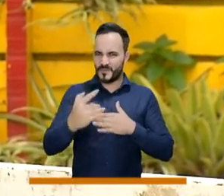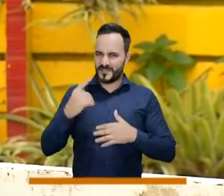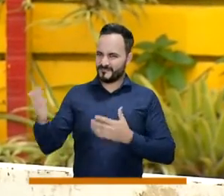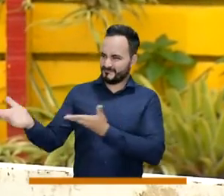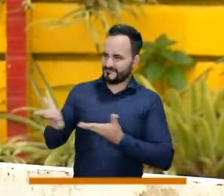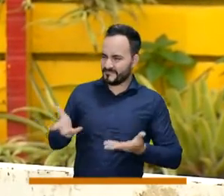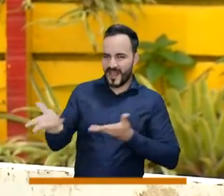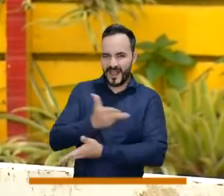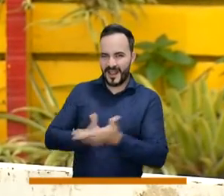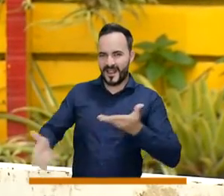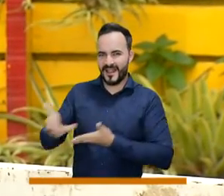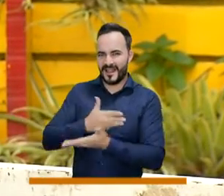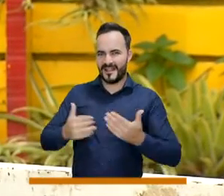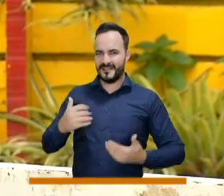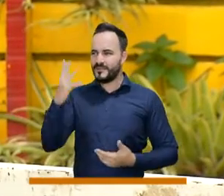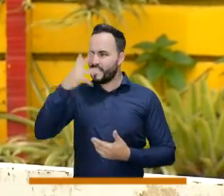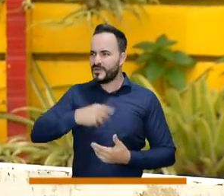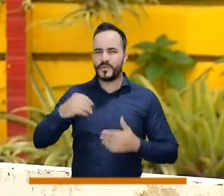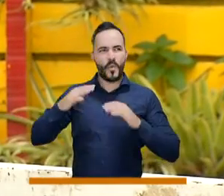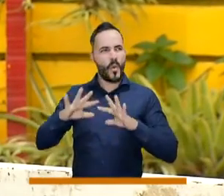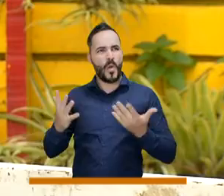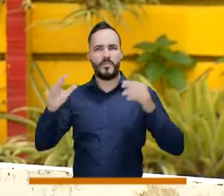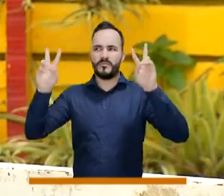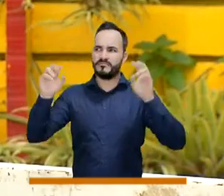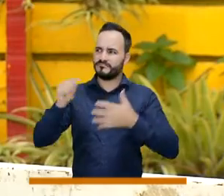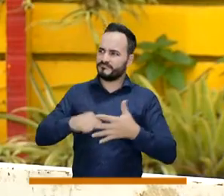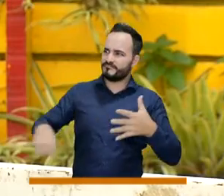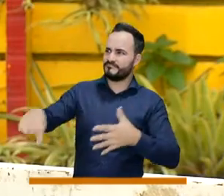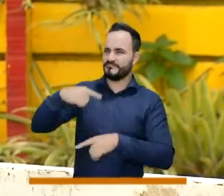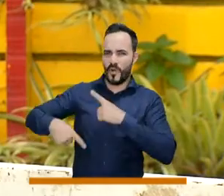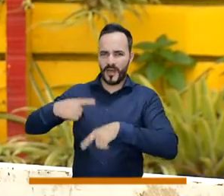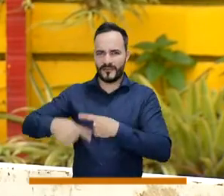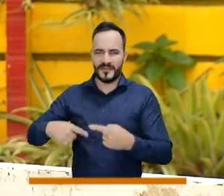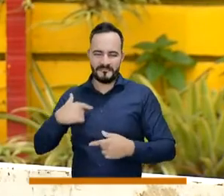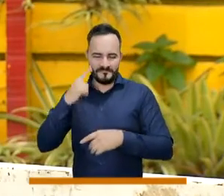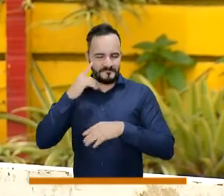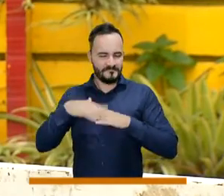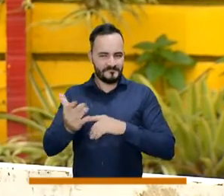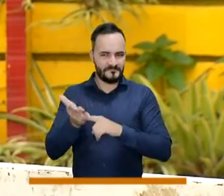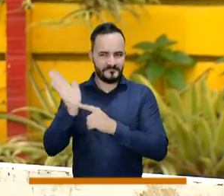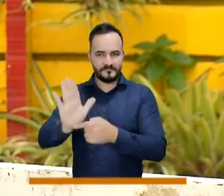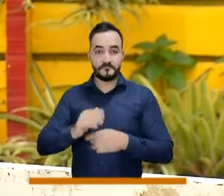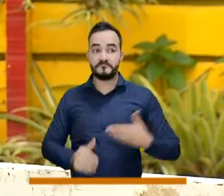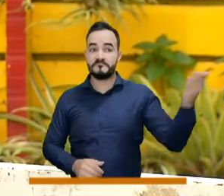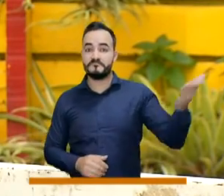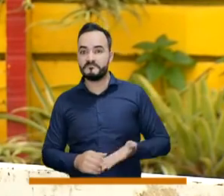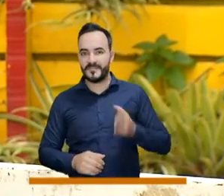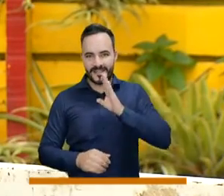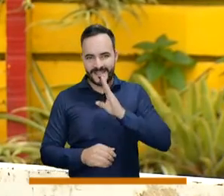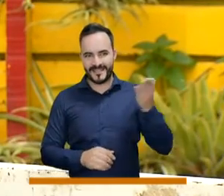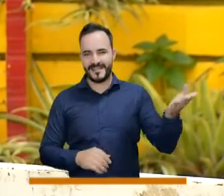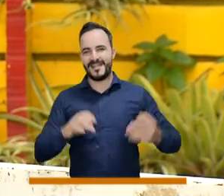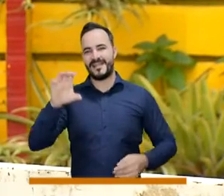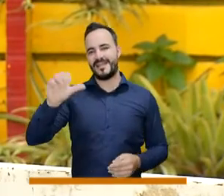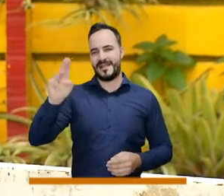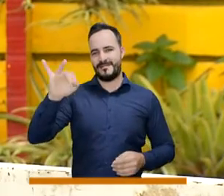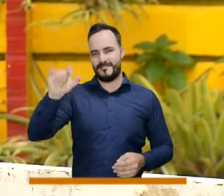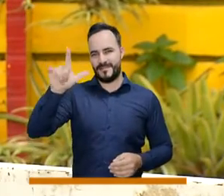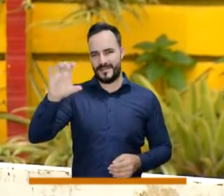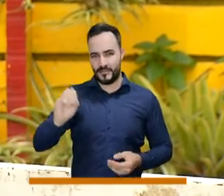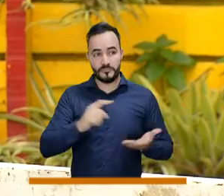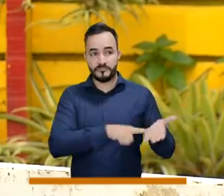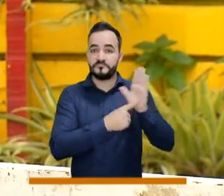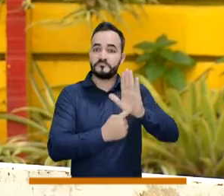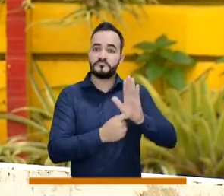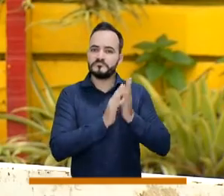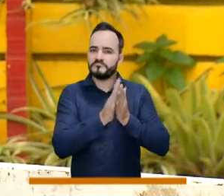sector que nos acoge hoy en De Frente a la Gente. Entre tanto, vamos a darle paso a nuestro compañero Camilo, quien se encuentra al frente